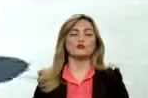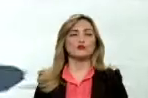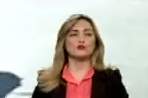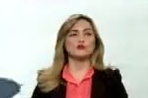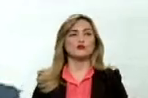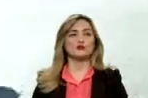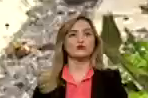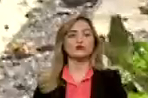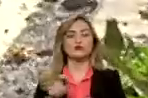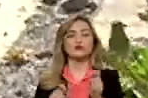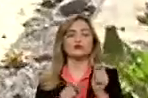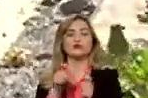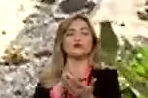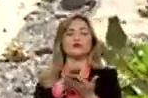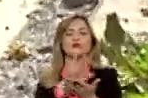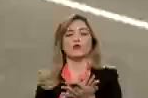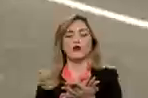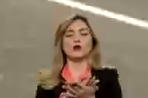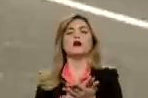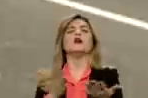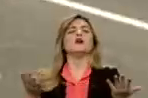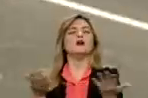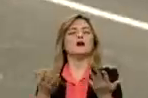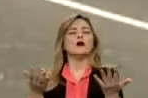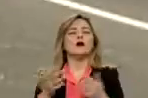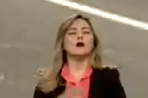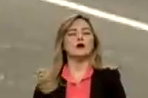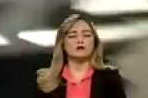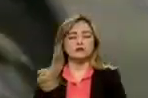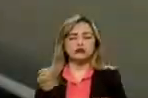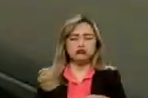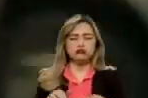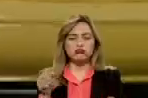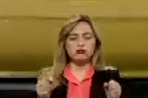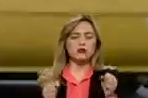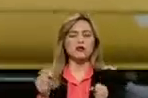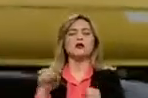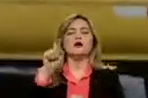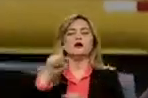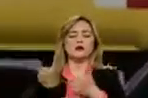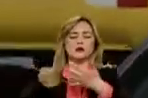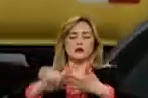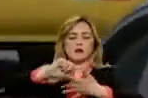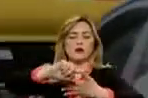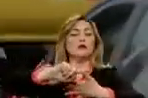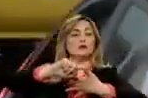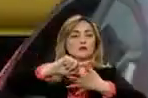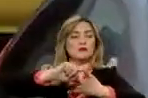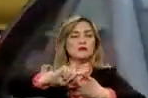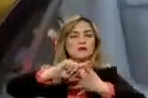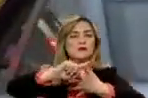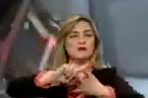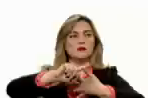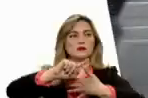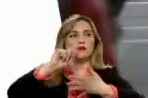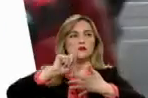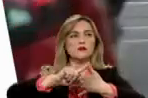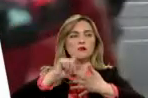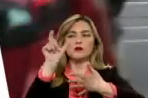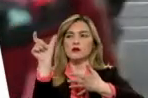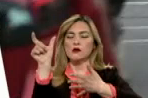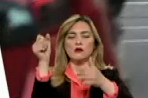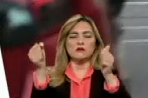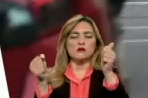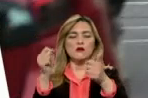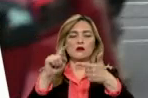cédula. Las personas que apliquen a estas excepciones para poder movilizarse sin restricción tienen que presentar estos documentos: